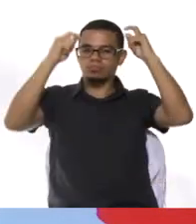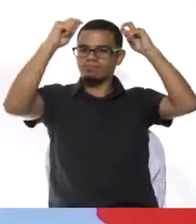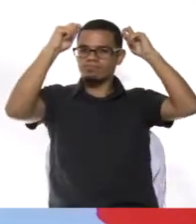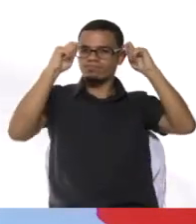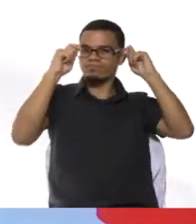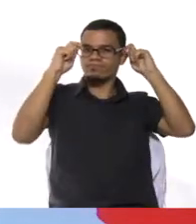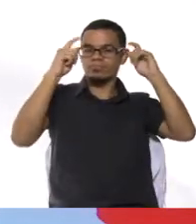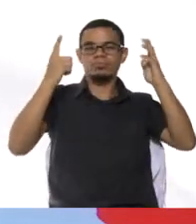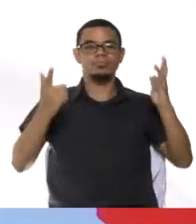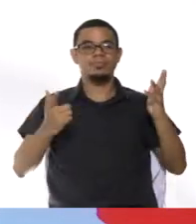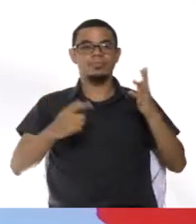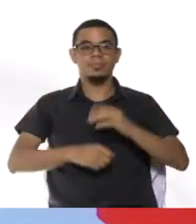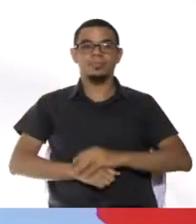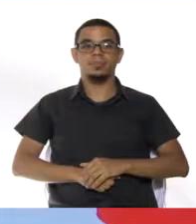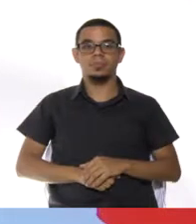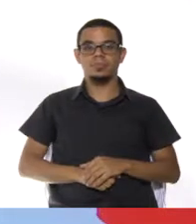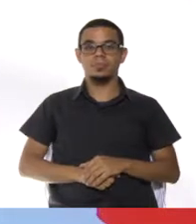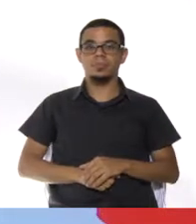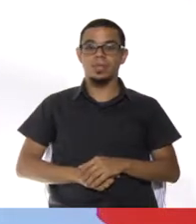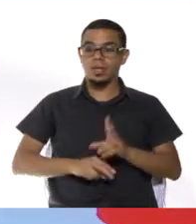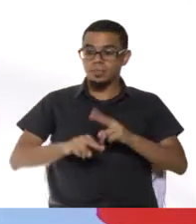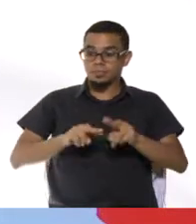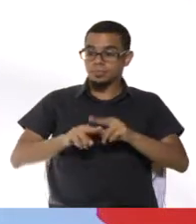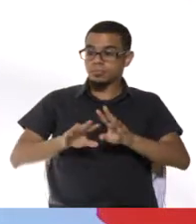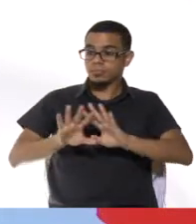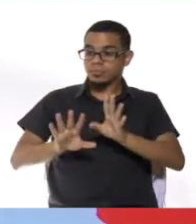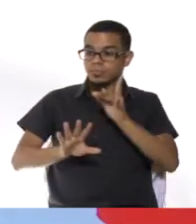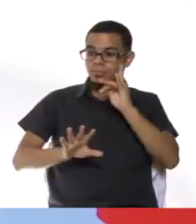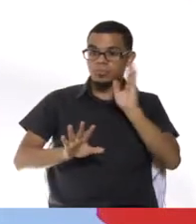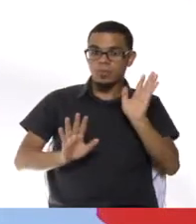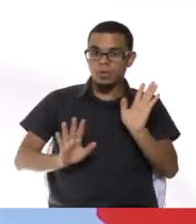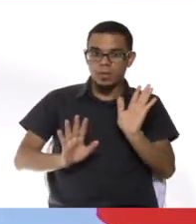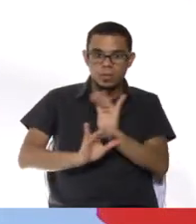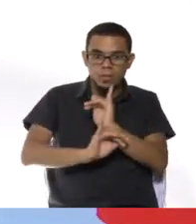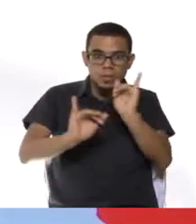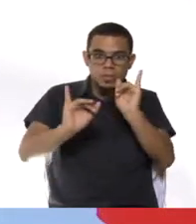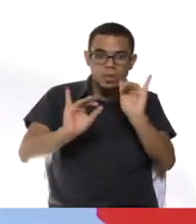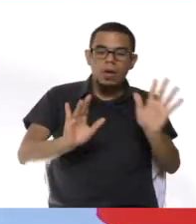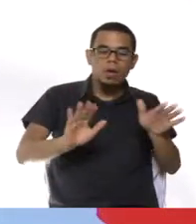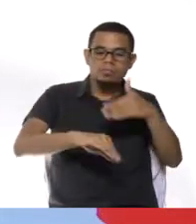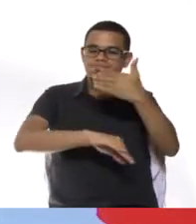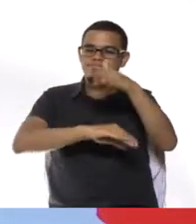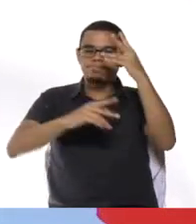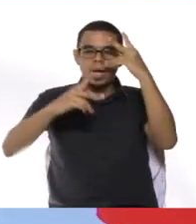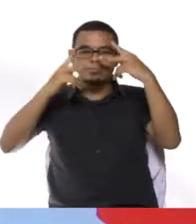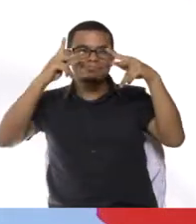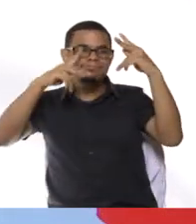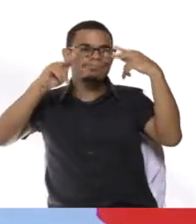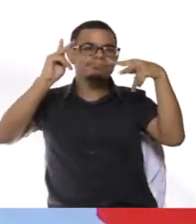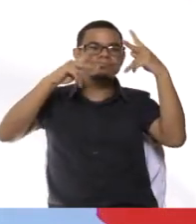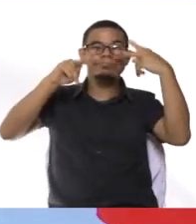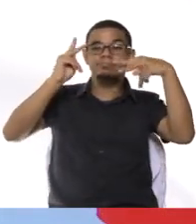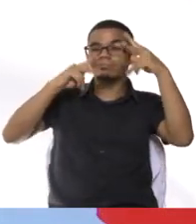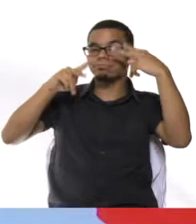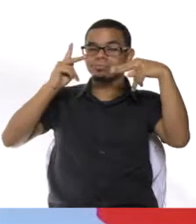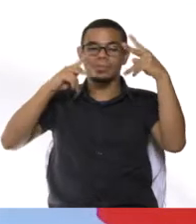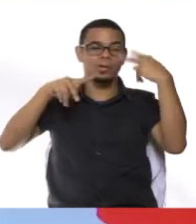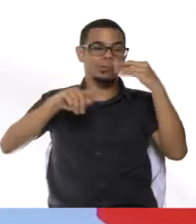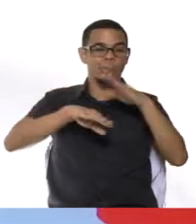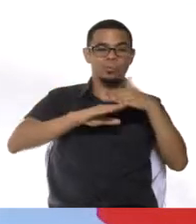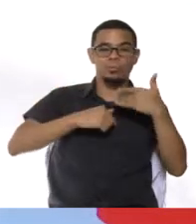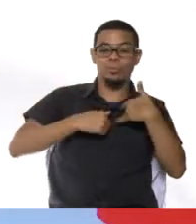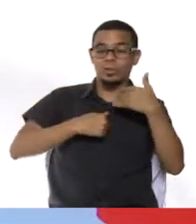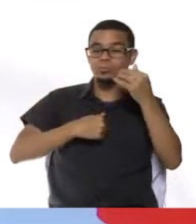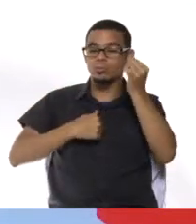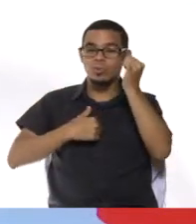le guste y después se lo coloca y salimos a pasear porque el sábado nos vamos